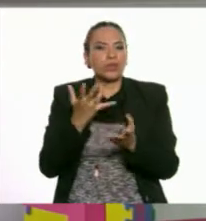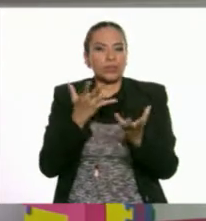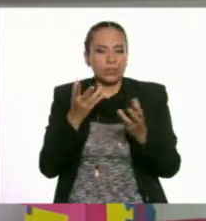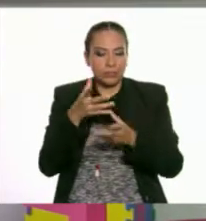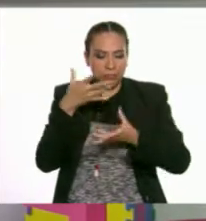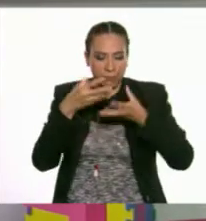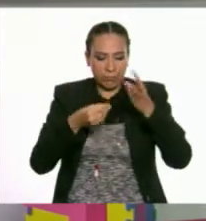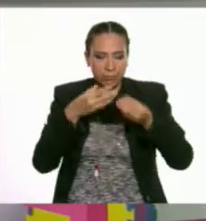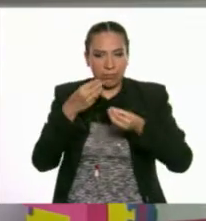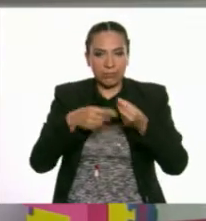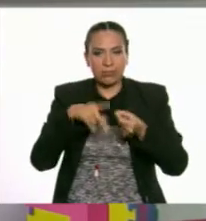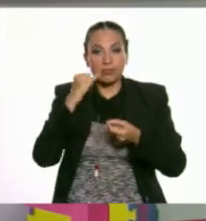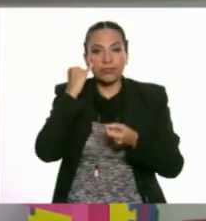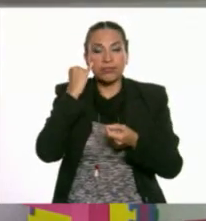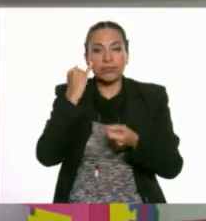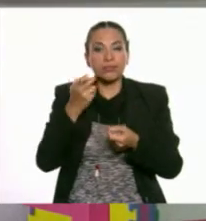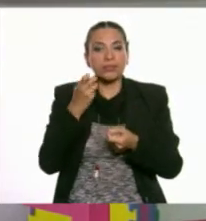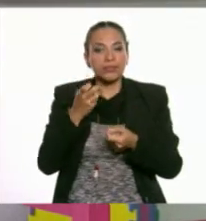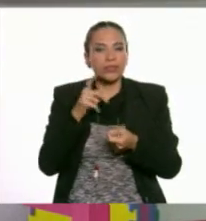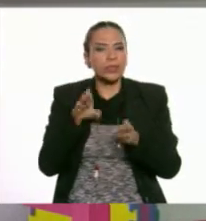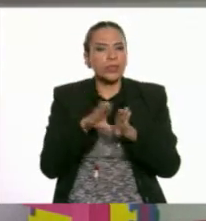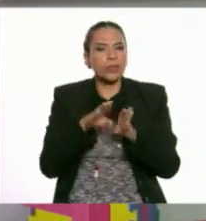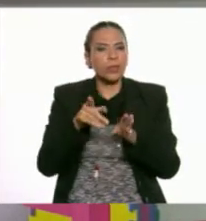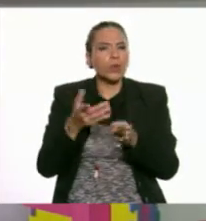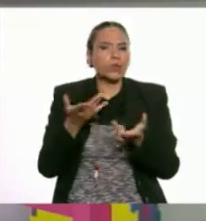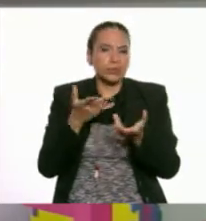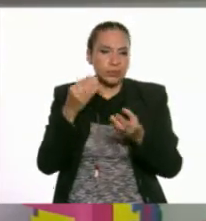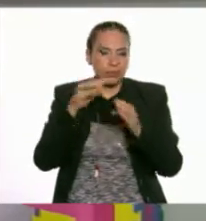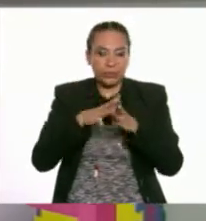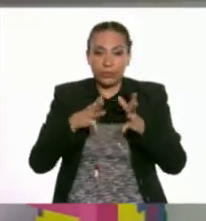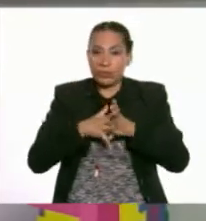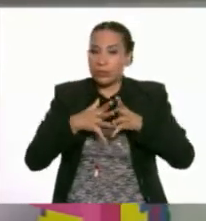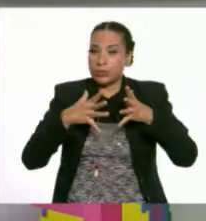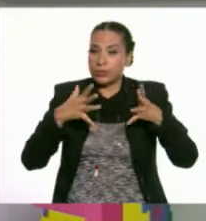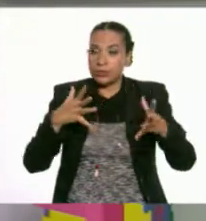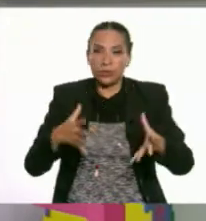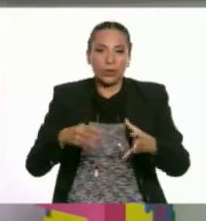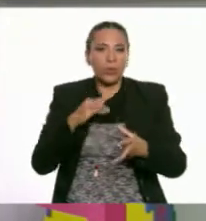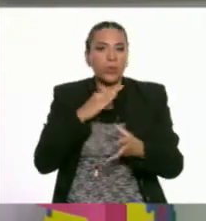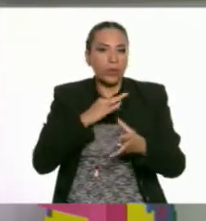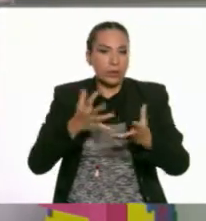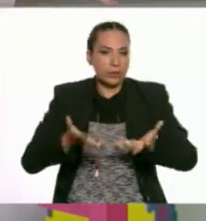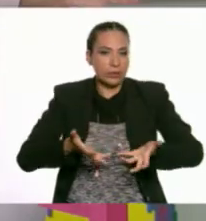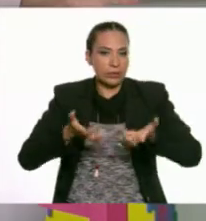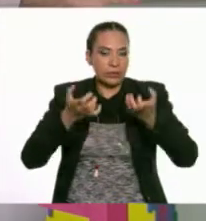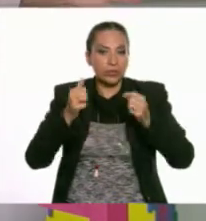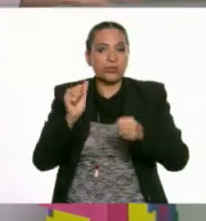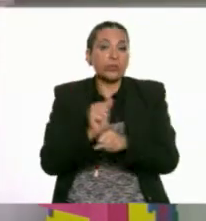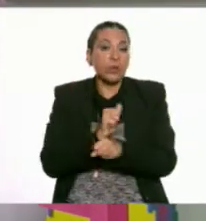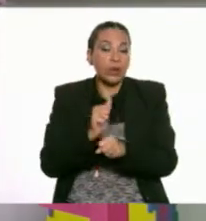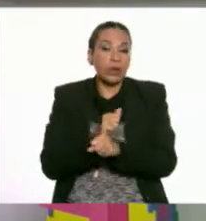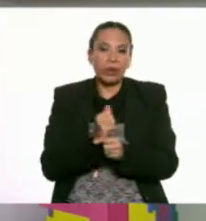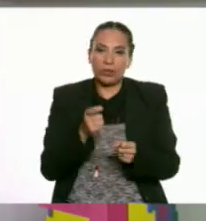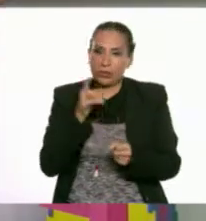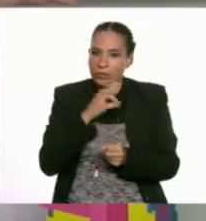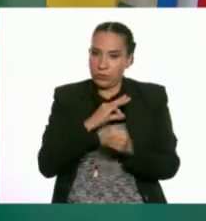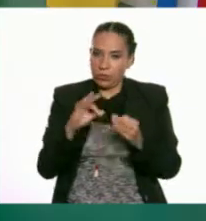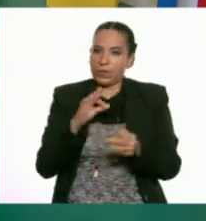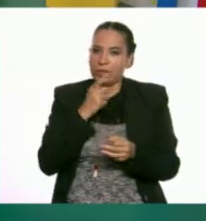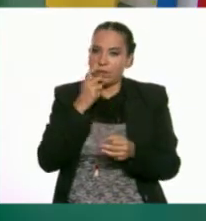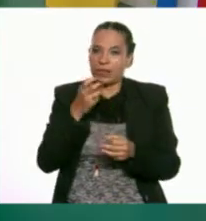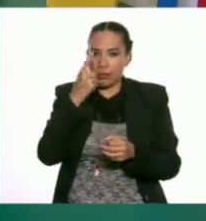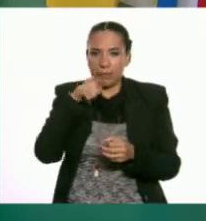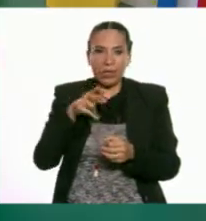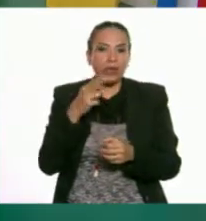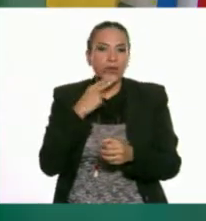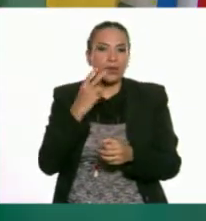Ella misma lo creó, pero imagínense este imán artificial de un tamaño gigantesco capaz de levantar coches, porque ella también nos dijo que para